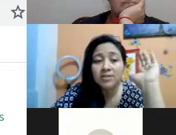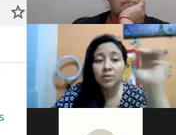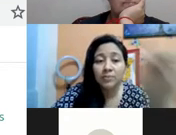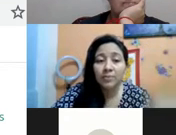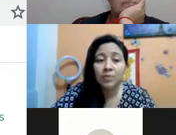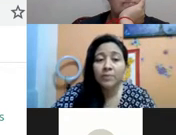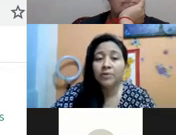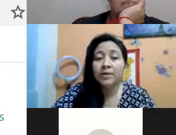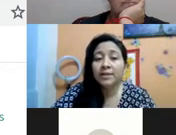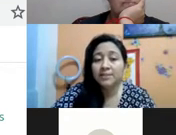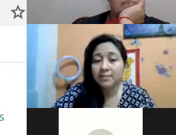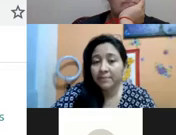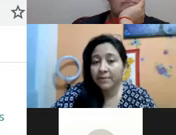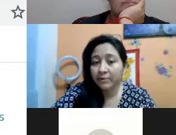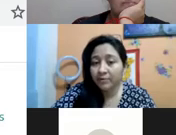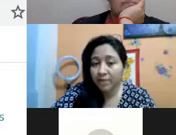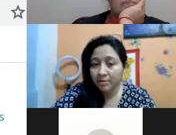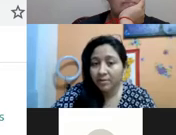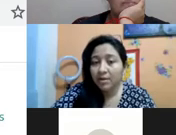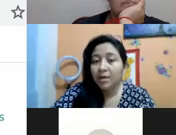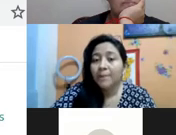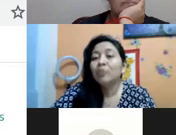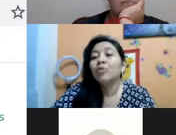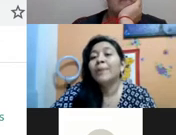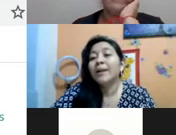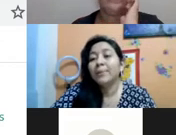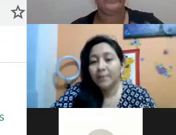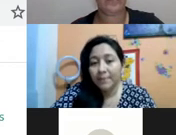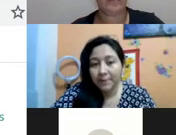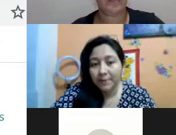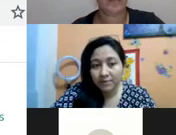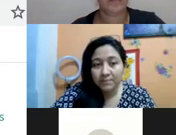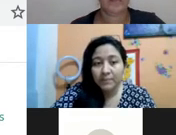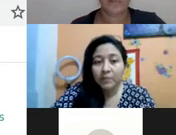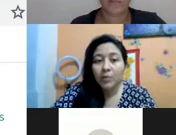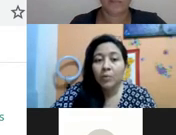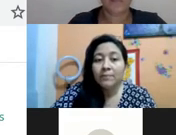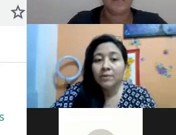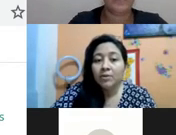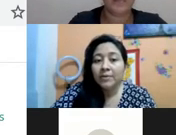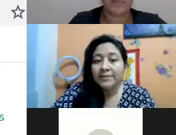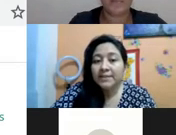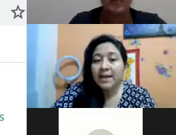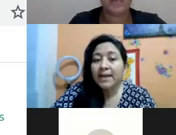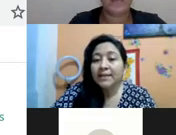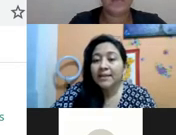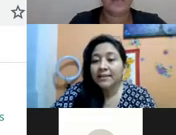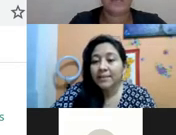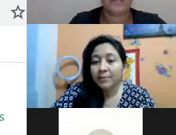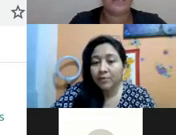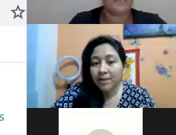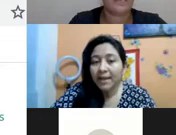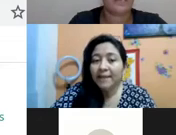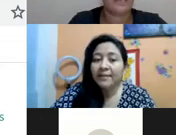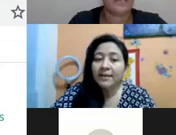si sí, no, por ejemplo, hay un periodo de gracia para enviar cuestionario, pero no para responder a más preguntas. O el envío debe hacerse antes de que el